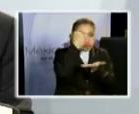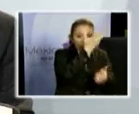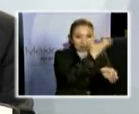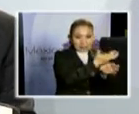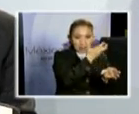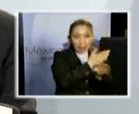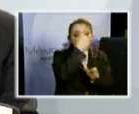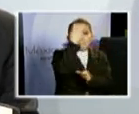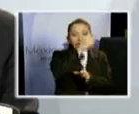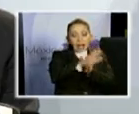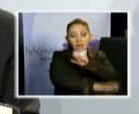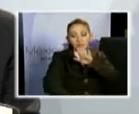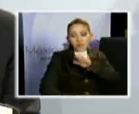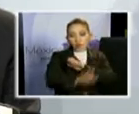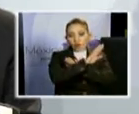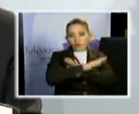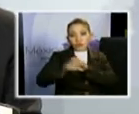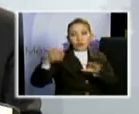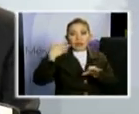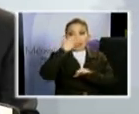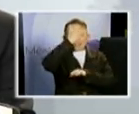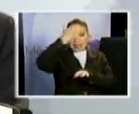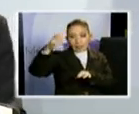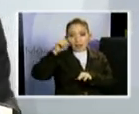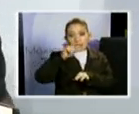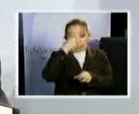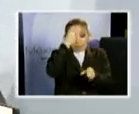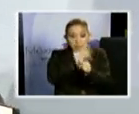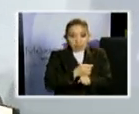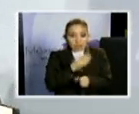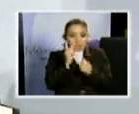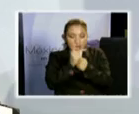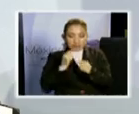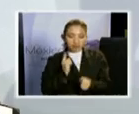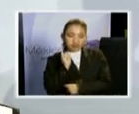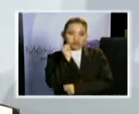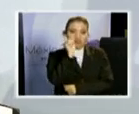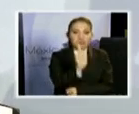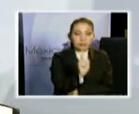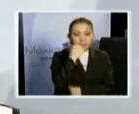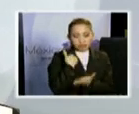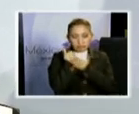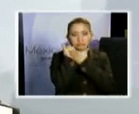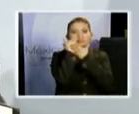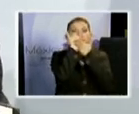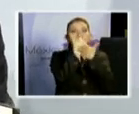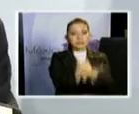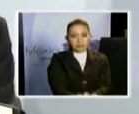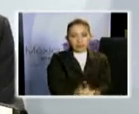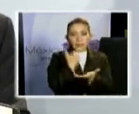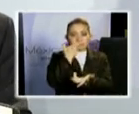Unidos para el Fondo Verde del Clima, siendo uno de los primeros países en desarrollo que contribuirá